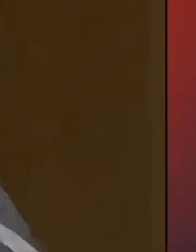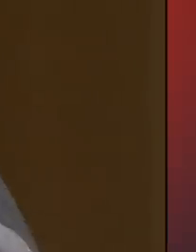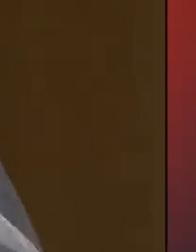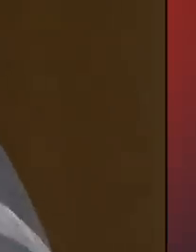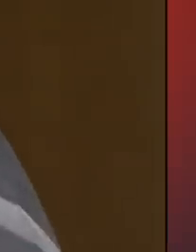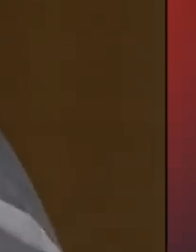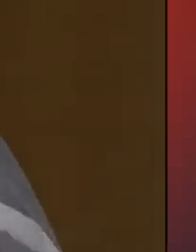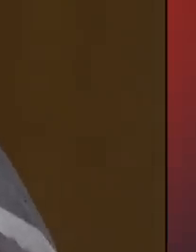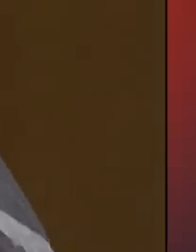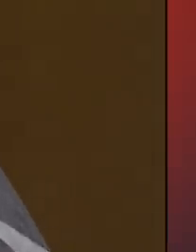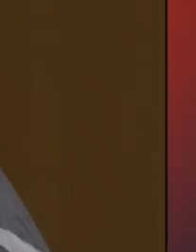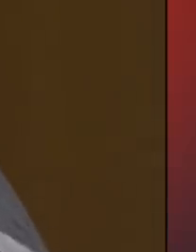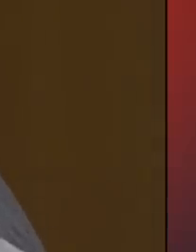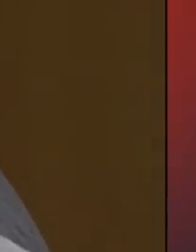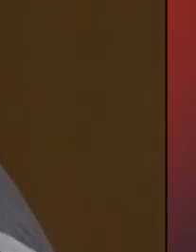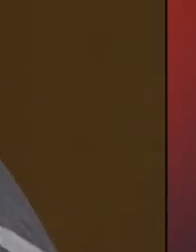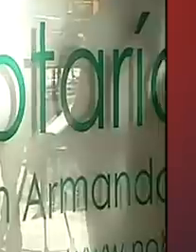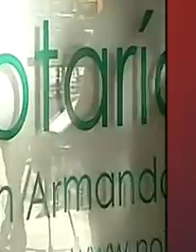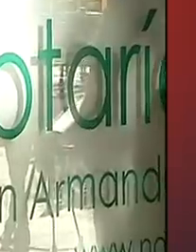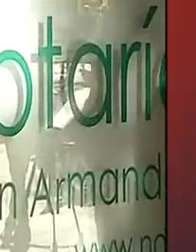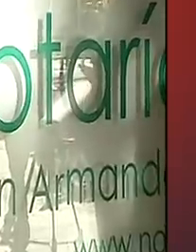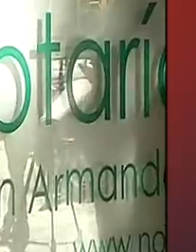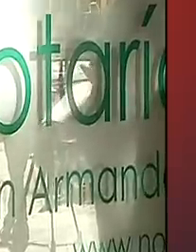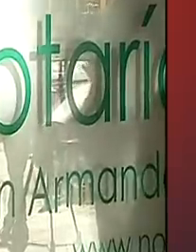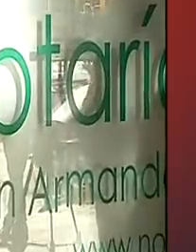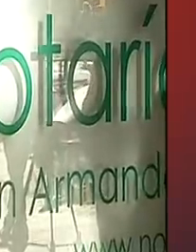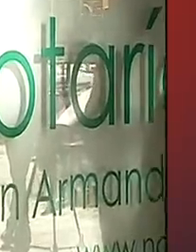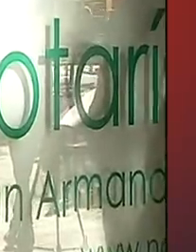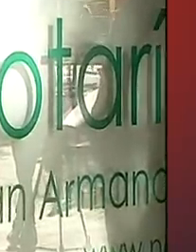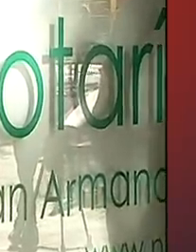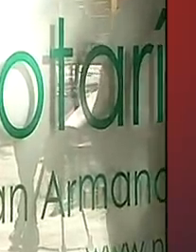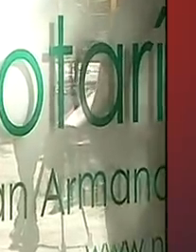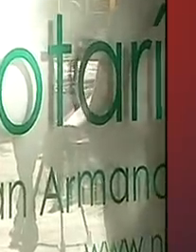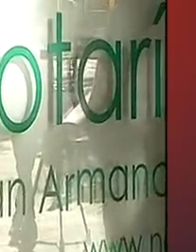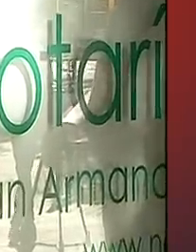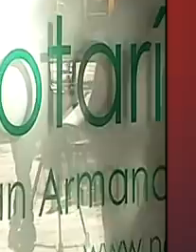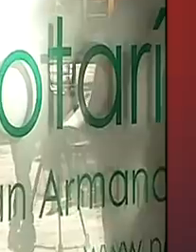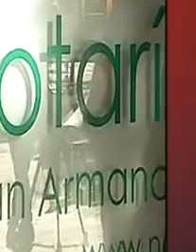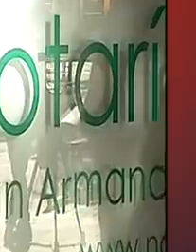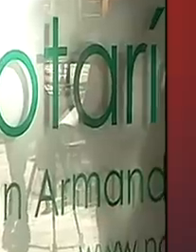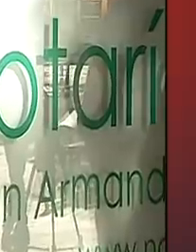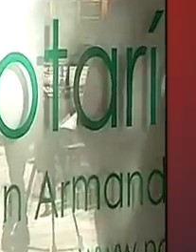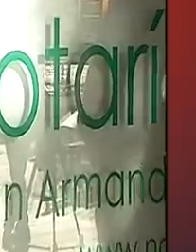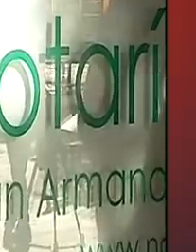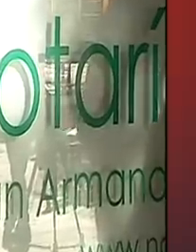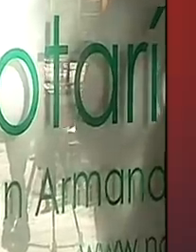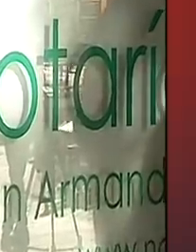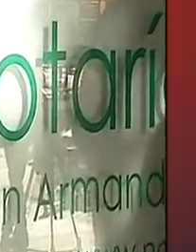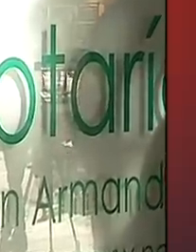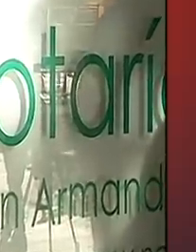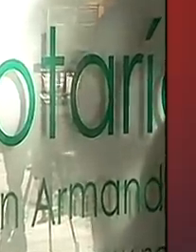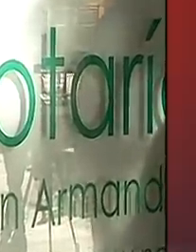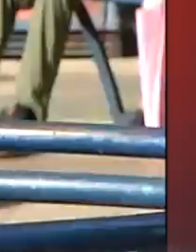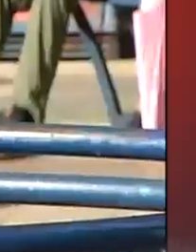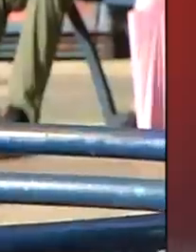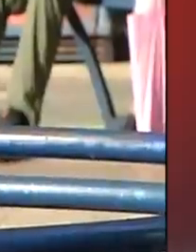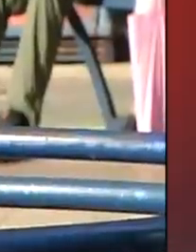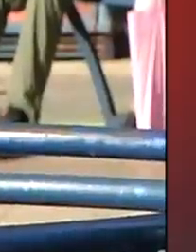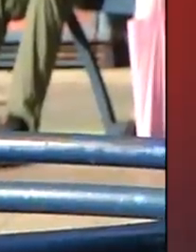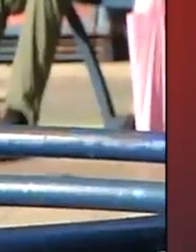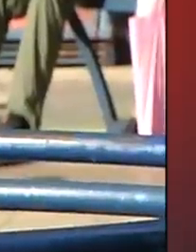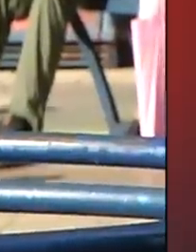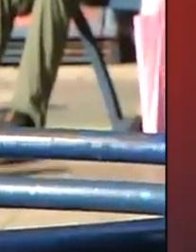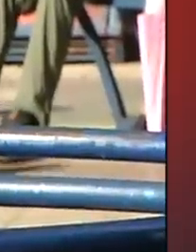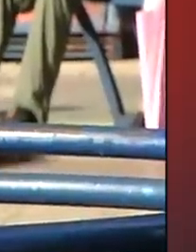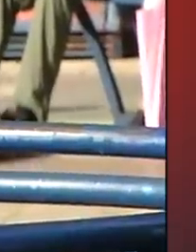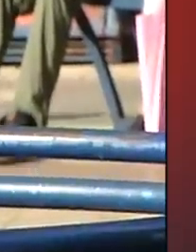el lunes, ¿verdad? Exacto, hasta después, claro, de Semana Santa. ¿Qué pasa el lunes a las 5 de la mañana? Bueno, se va a levantar la